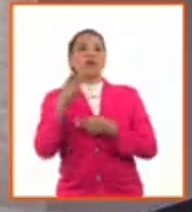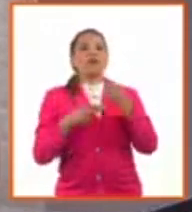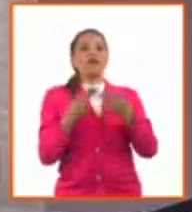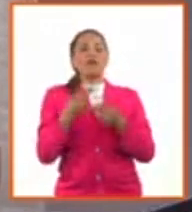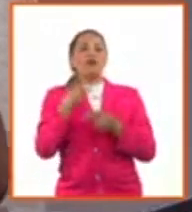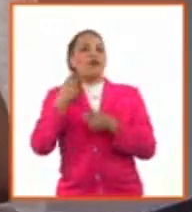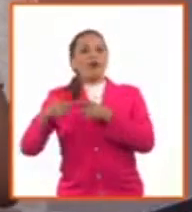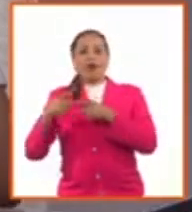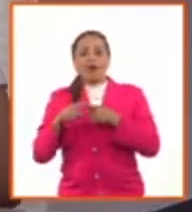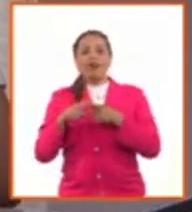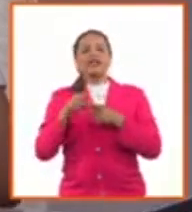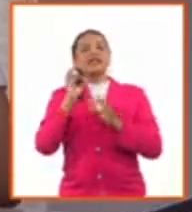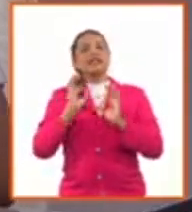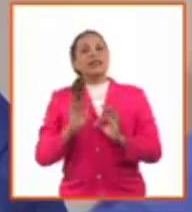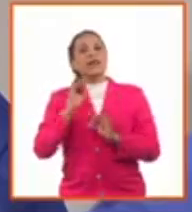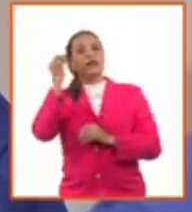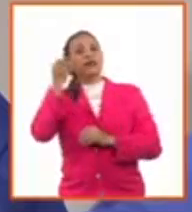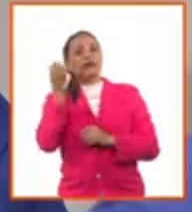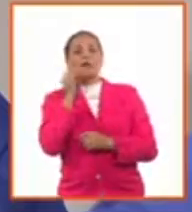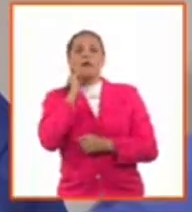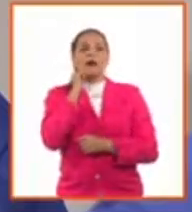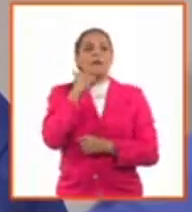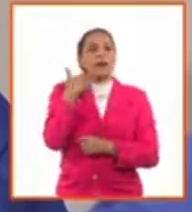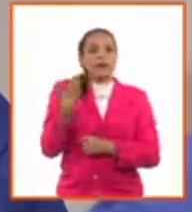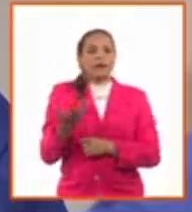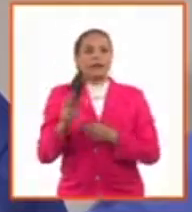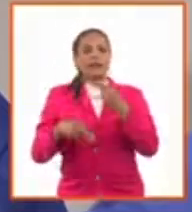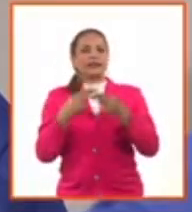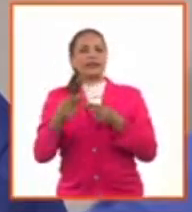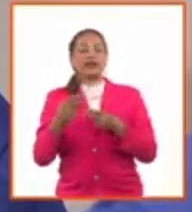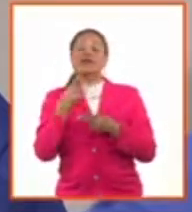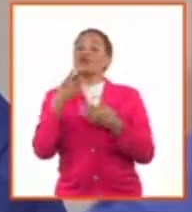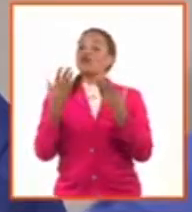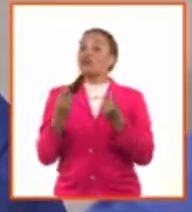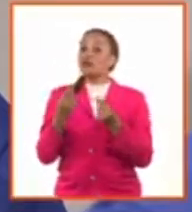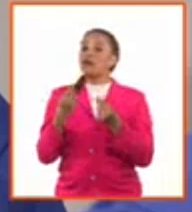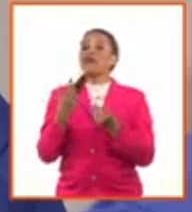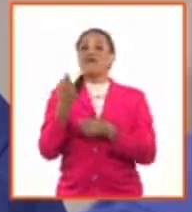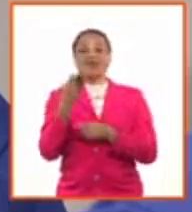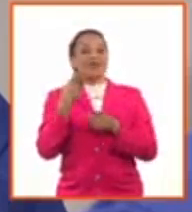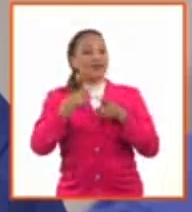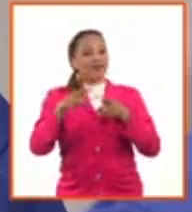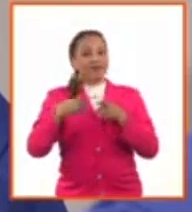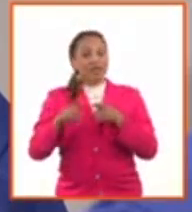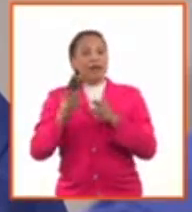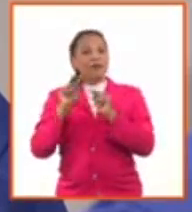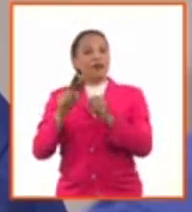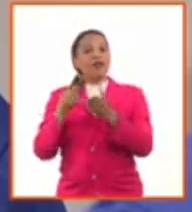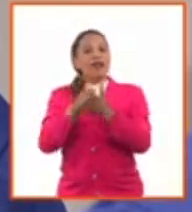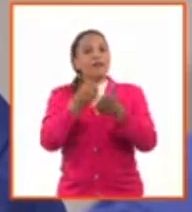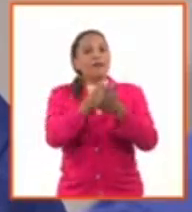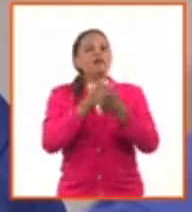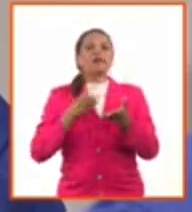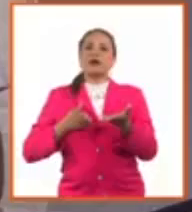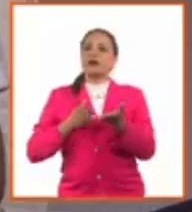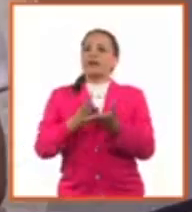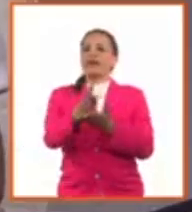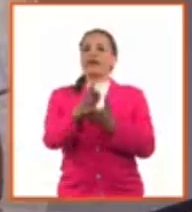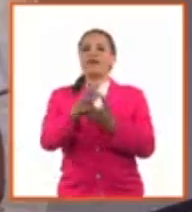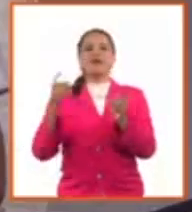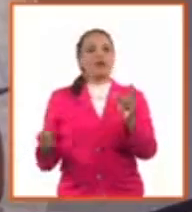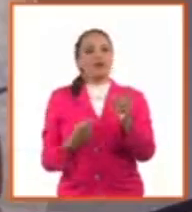más, nos sentimos en deuda con que pues las conquistas son mucho más grandes, pero bueno, ese tiene que ser el impulso para